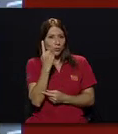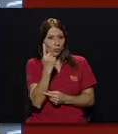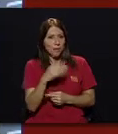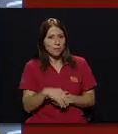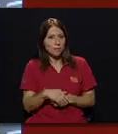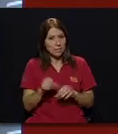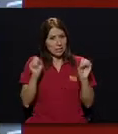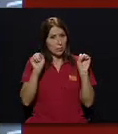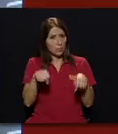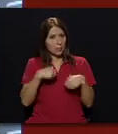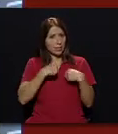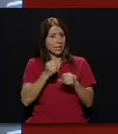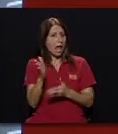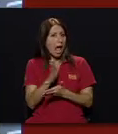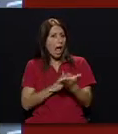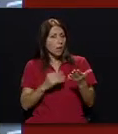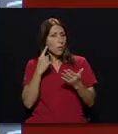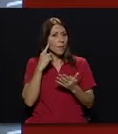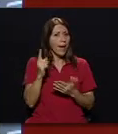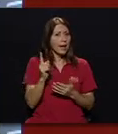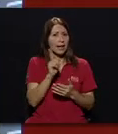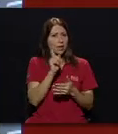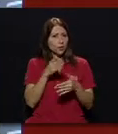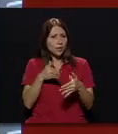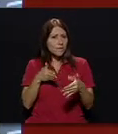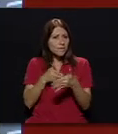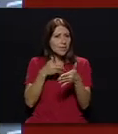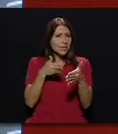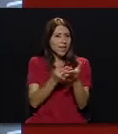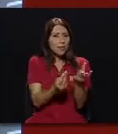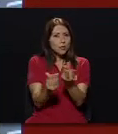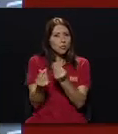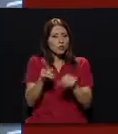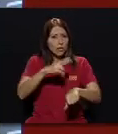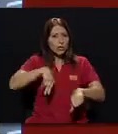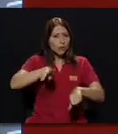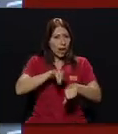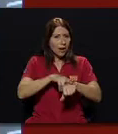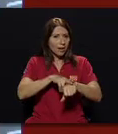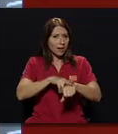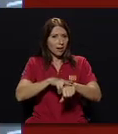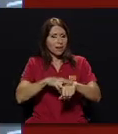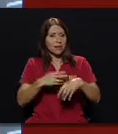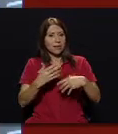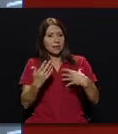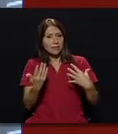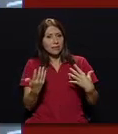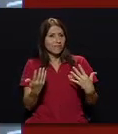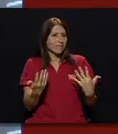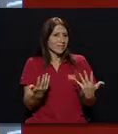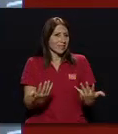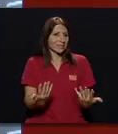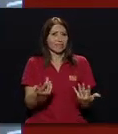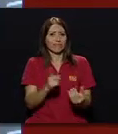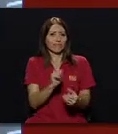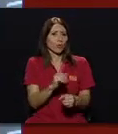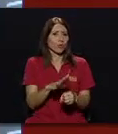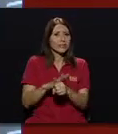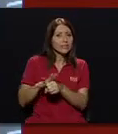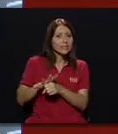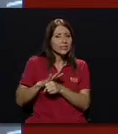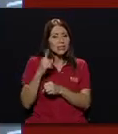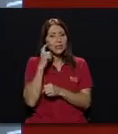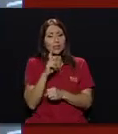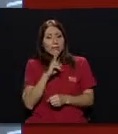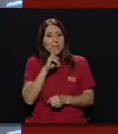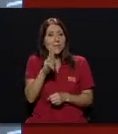¿Es posible tomar alguna medida paliativa para que no se vea afectada la producción nacional, que ya de por sí no da abasto para el